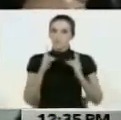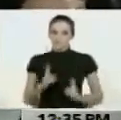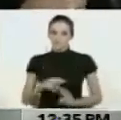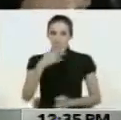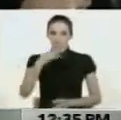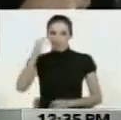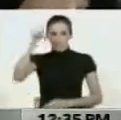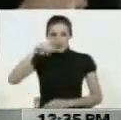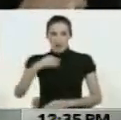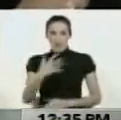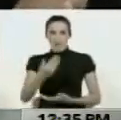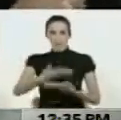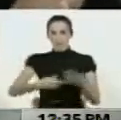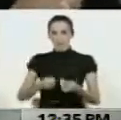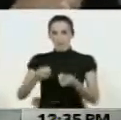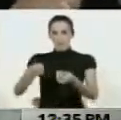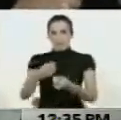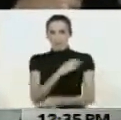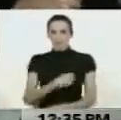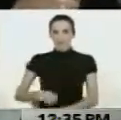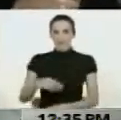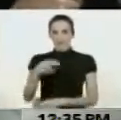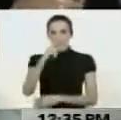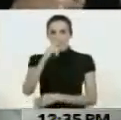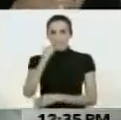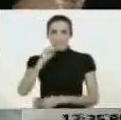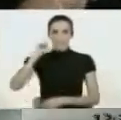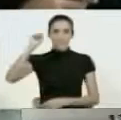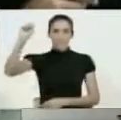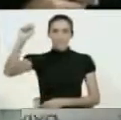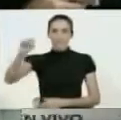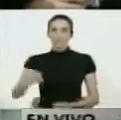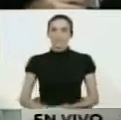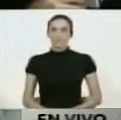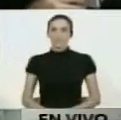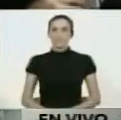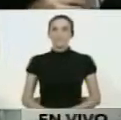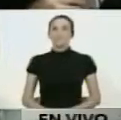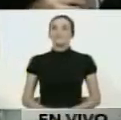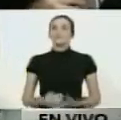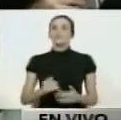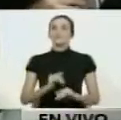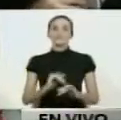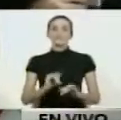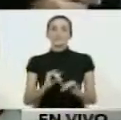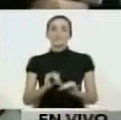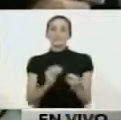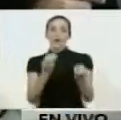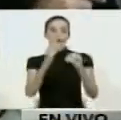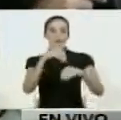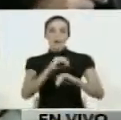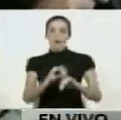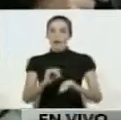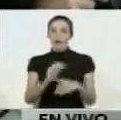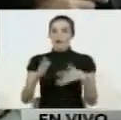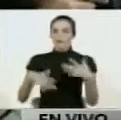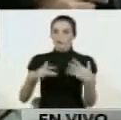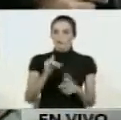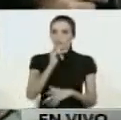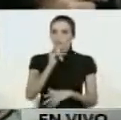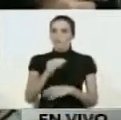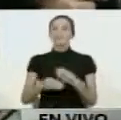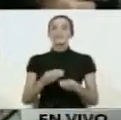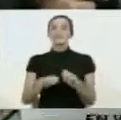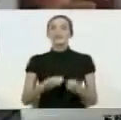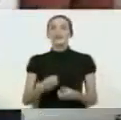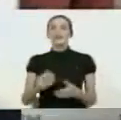será entregado un documento al presidente de la República Bolivariana de Venezuela, Nicolás Maduro, con las conclusiones finales de este evento. Es la información que manejamos